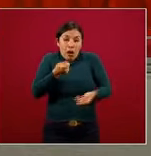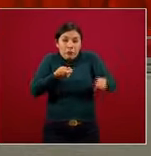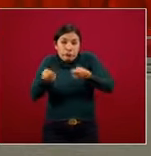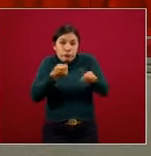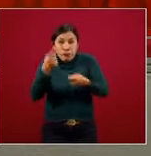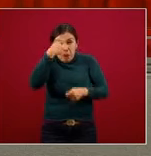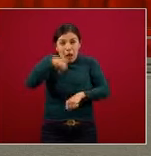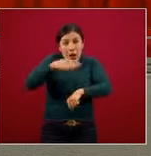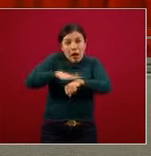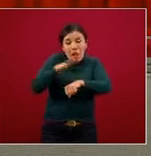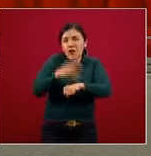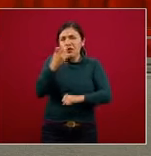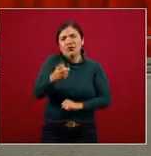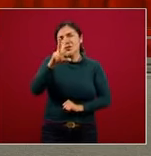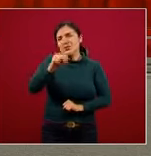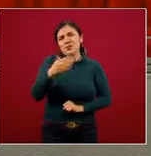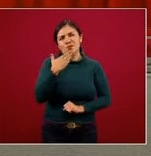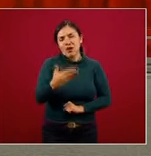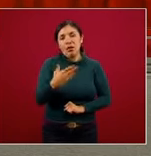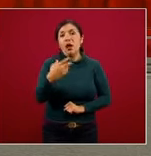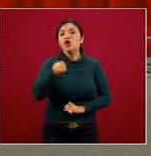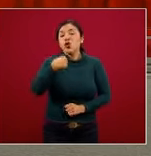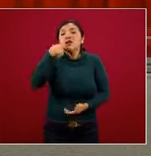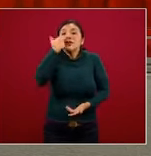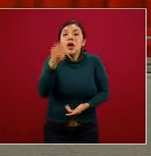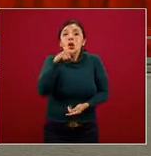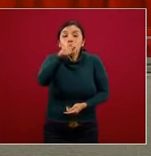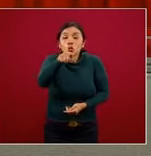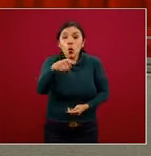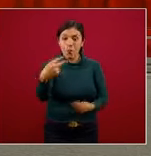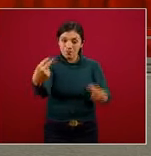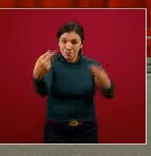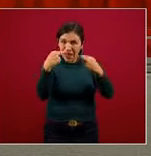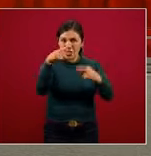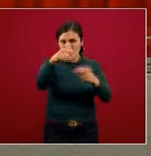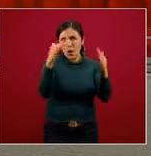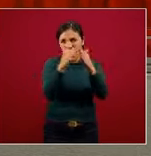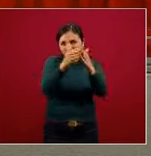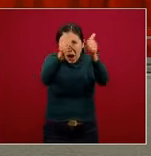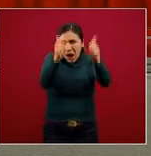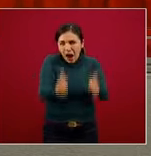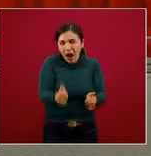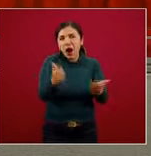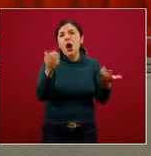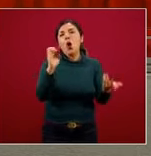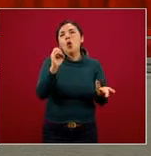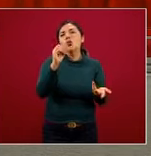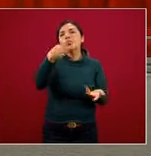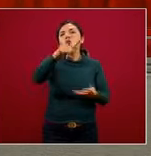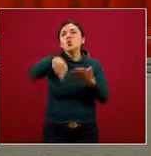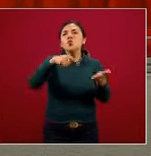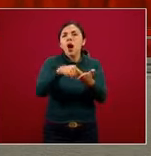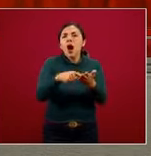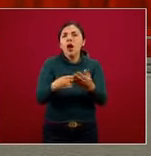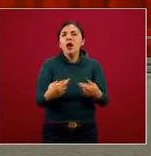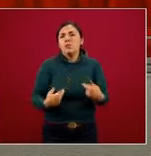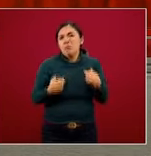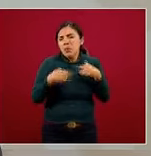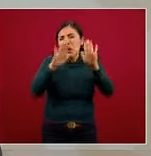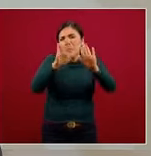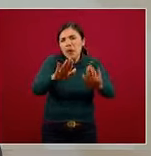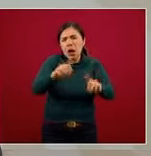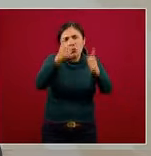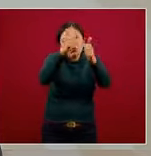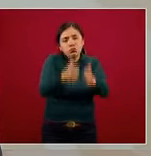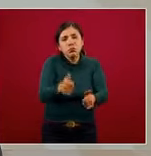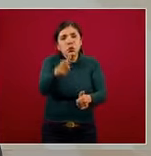apropiados. Simplemente queremos que usted, que está en su casa, que está en su sitio de residencia